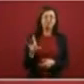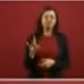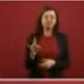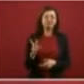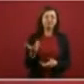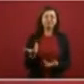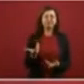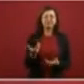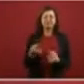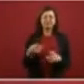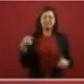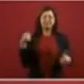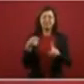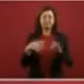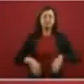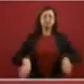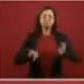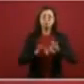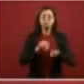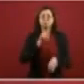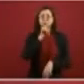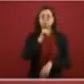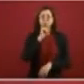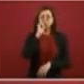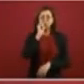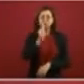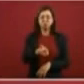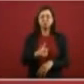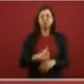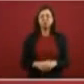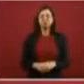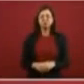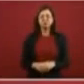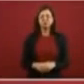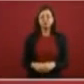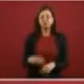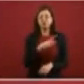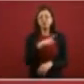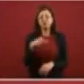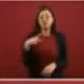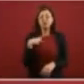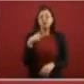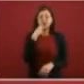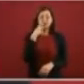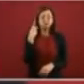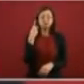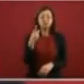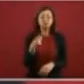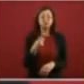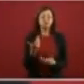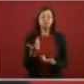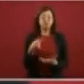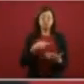no es esencial. Y les diría que en algunos casos todo ese tipo